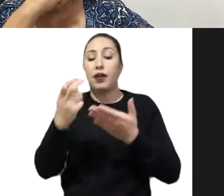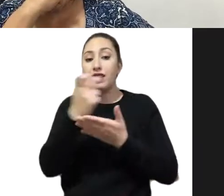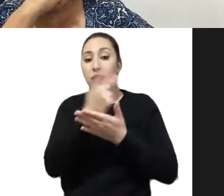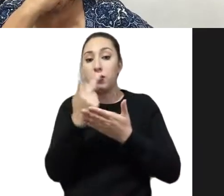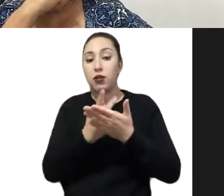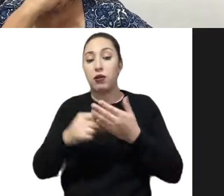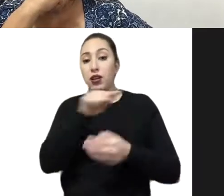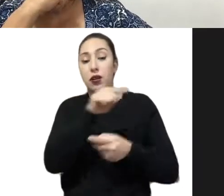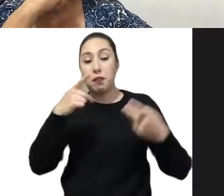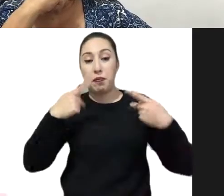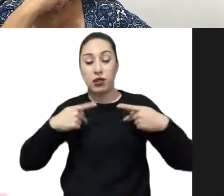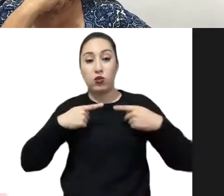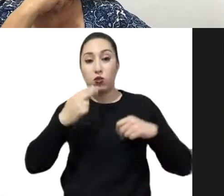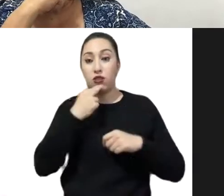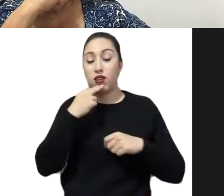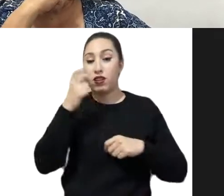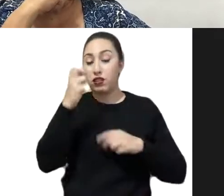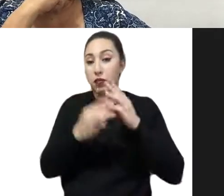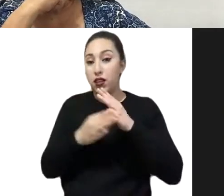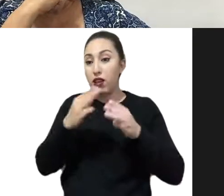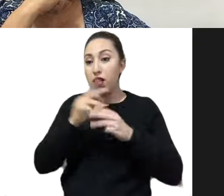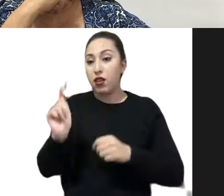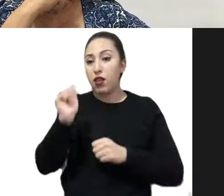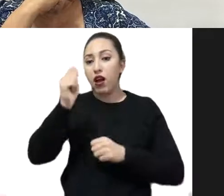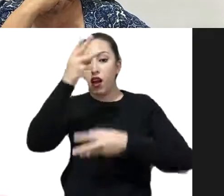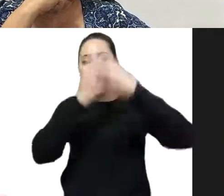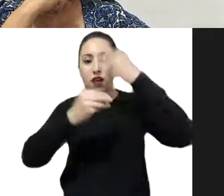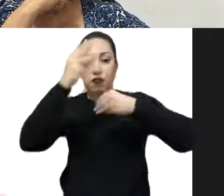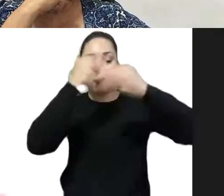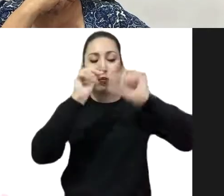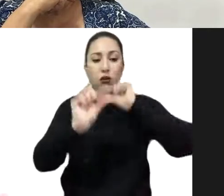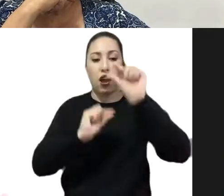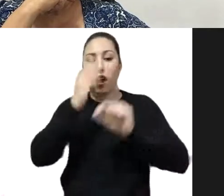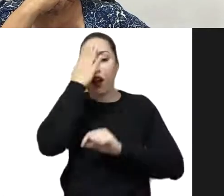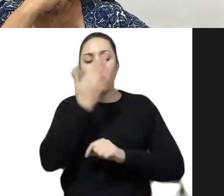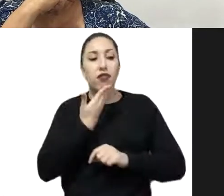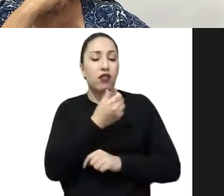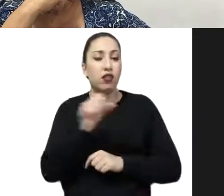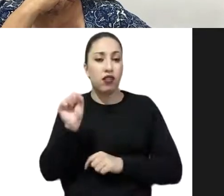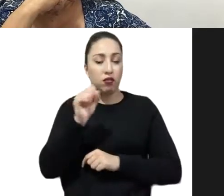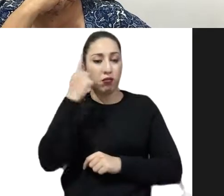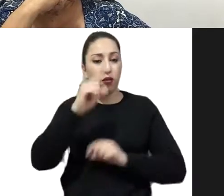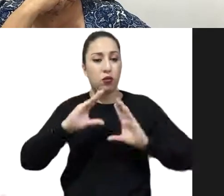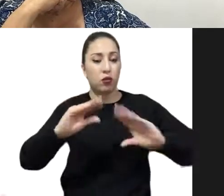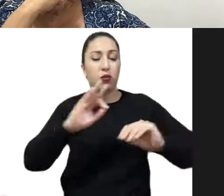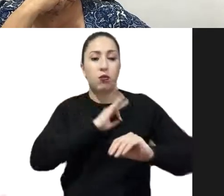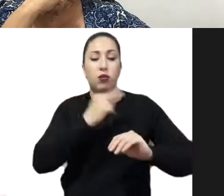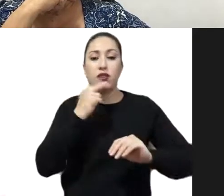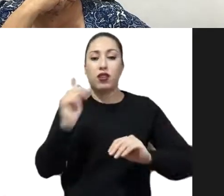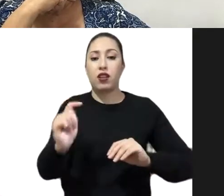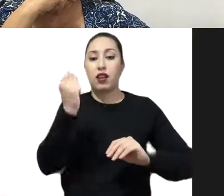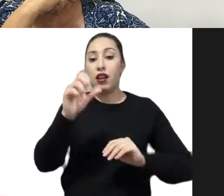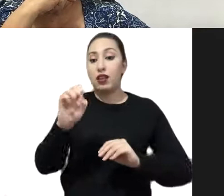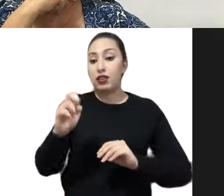que los beneficiarios adquieran y desarrollen habilidades en el uso de las tecnologías educativas y de la información. Por ello, tanto la SEP como el Sindicato